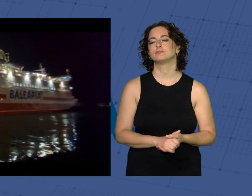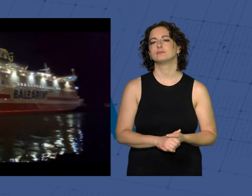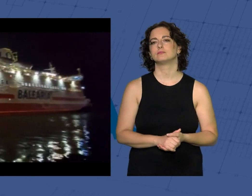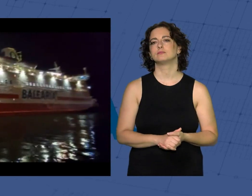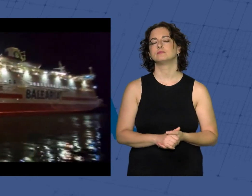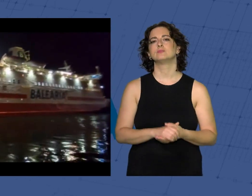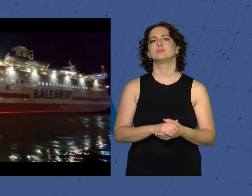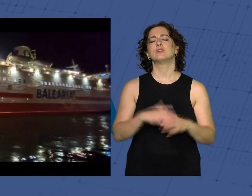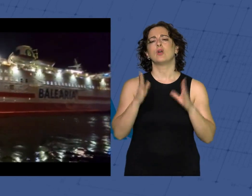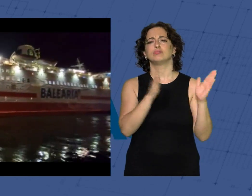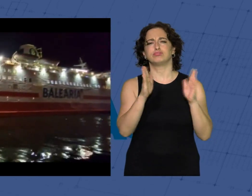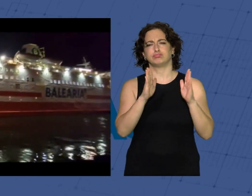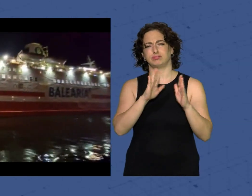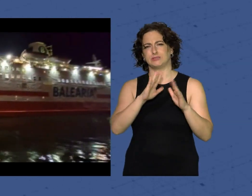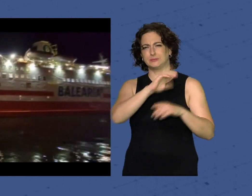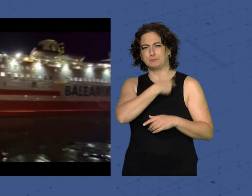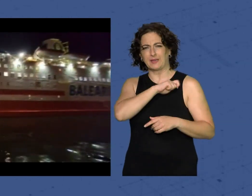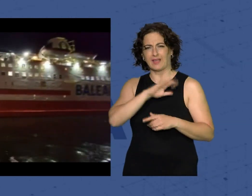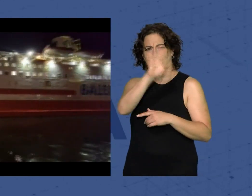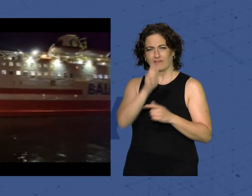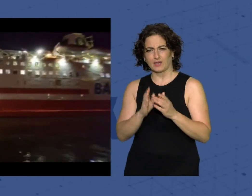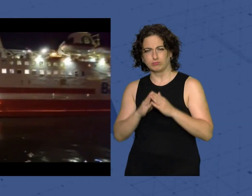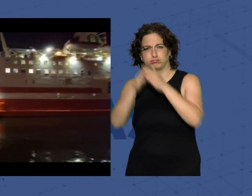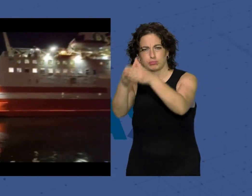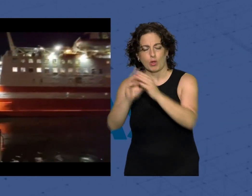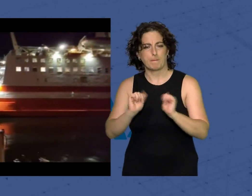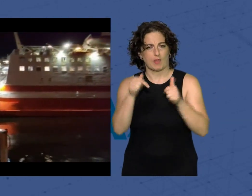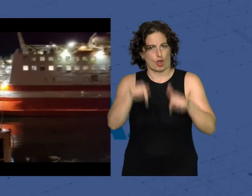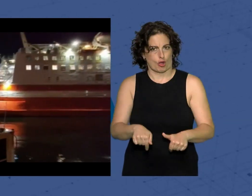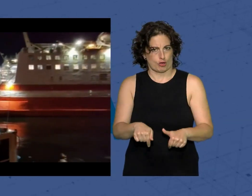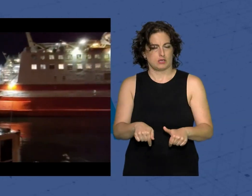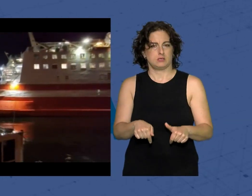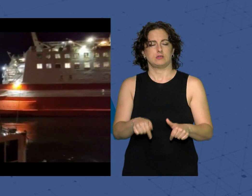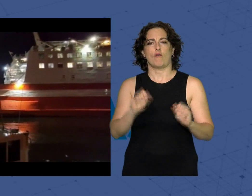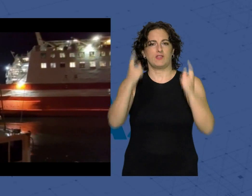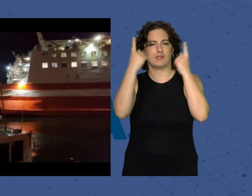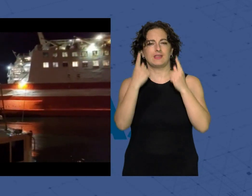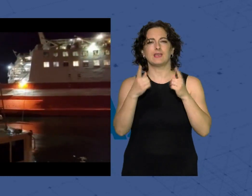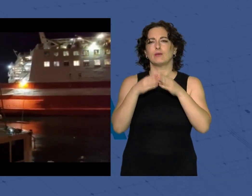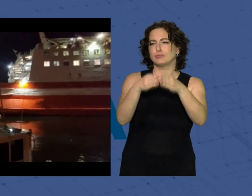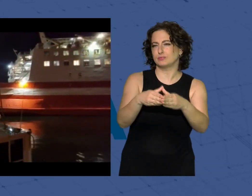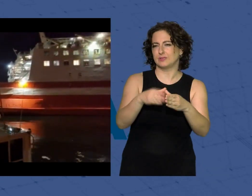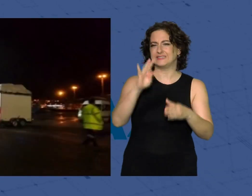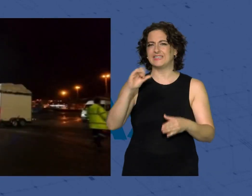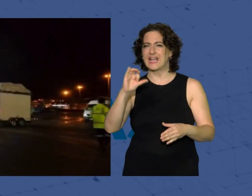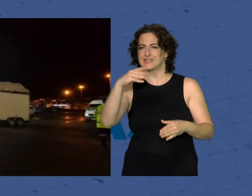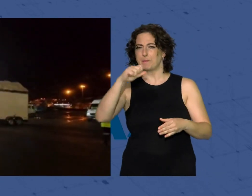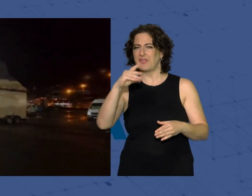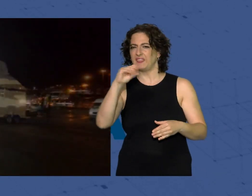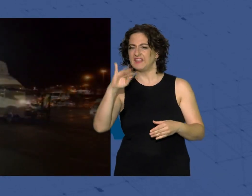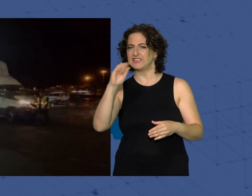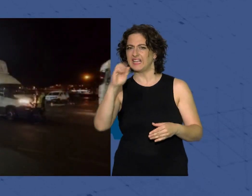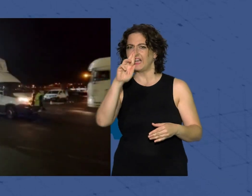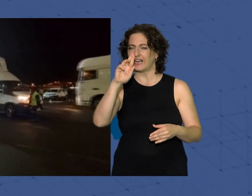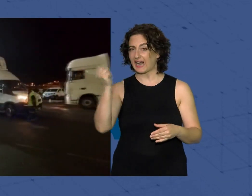la operación paso del estrecho 2023 comienza hoy de manera oficial el buque Las Palmas de Gran Canaria de la Navira Transmediterránea que ha zarpado a la una de la